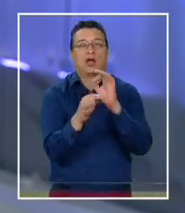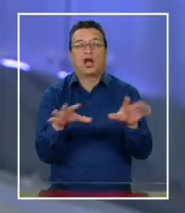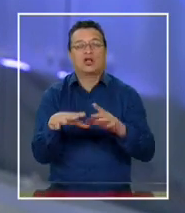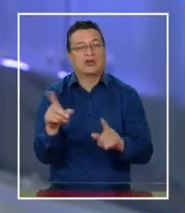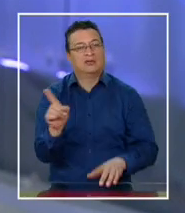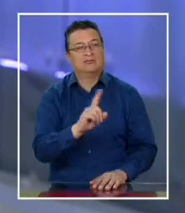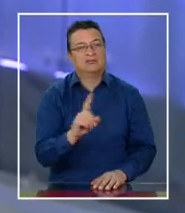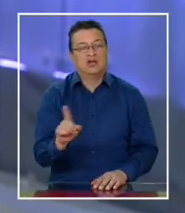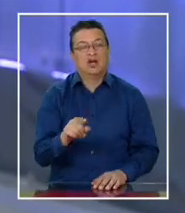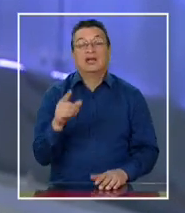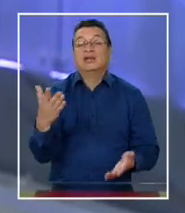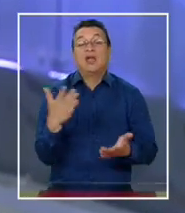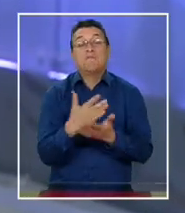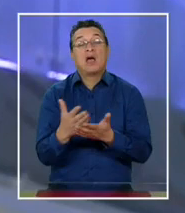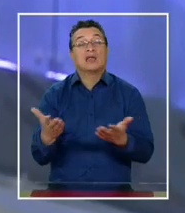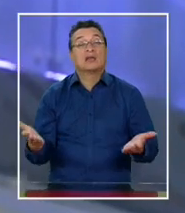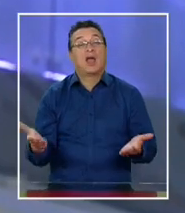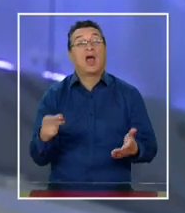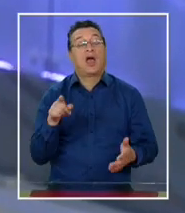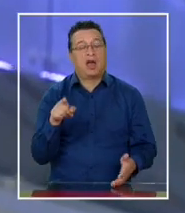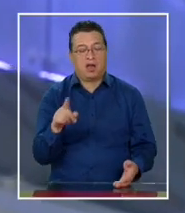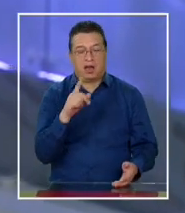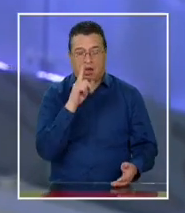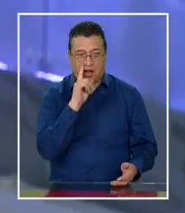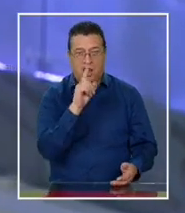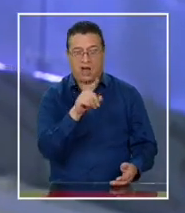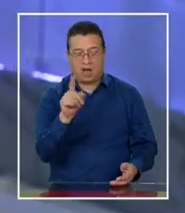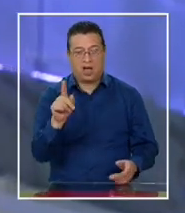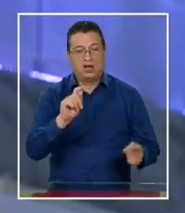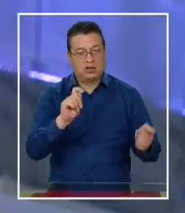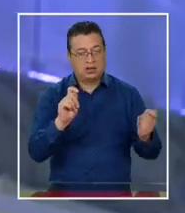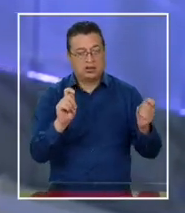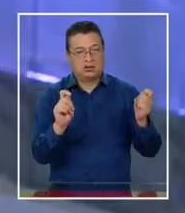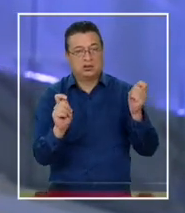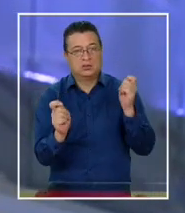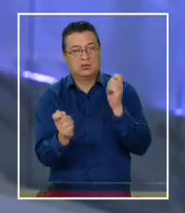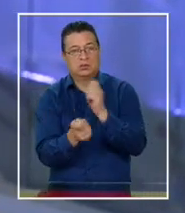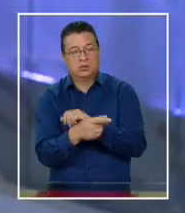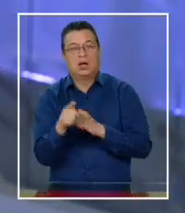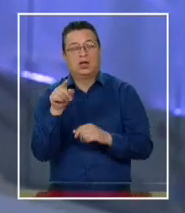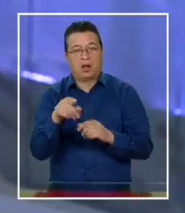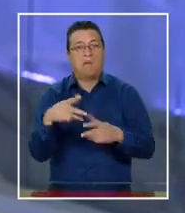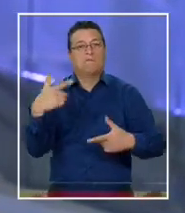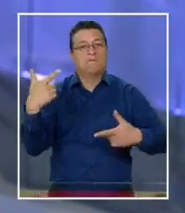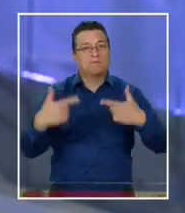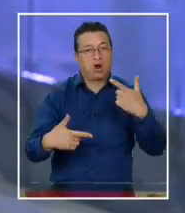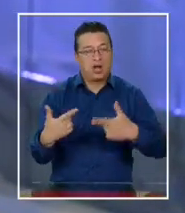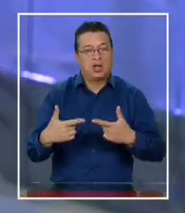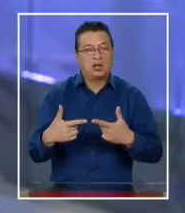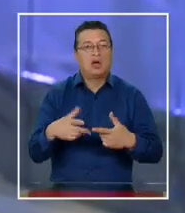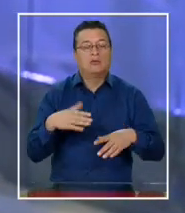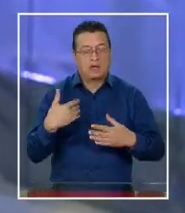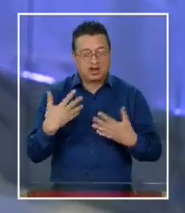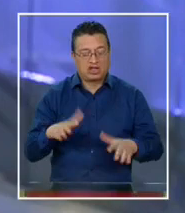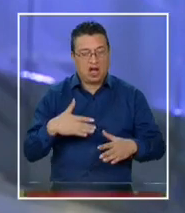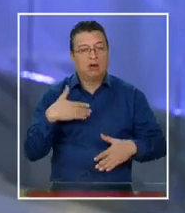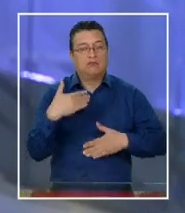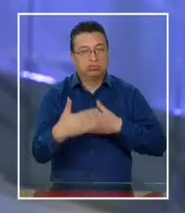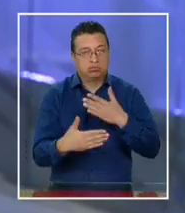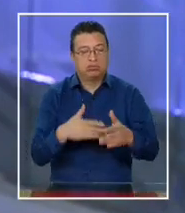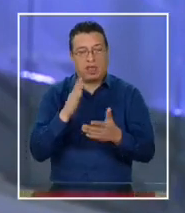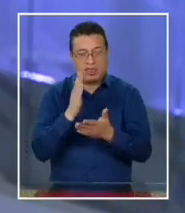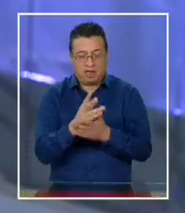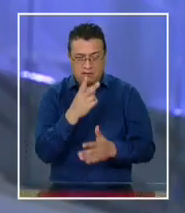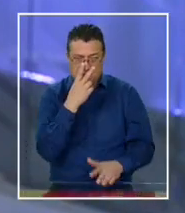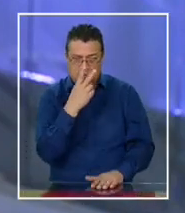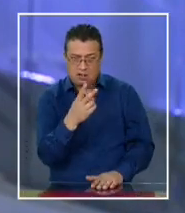lo que está pasando aquí es que está viendo una evolución una síntesis política que está en pleno proceso que hay que